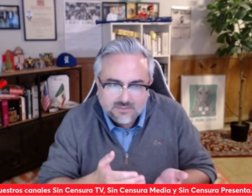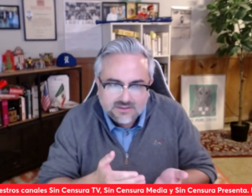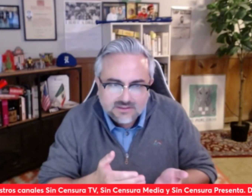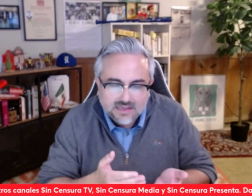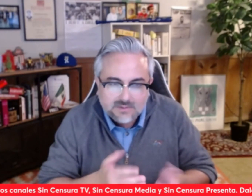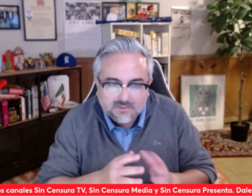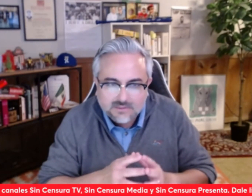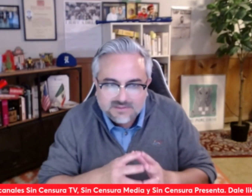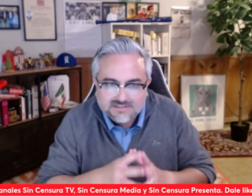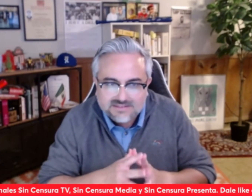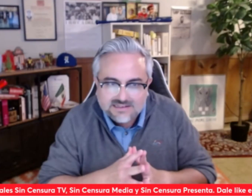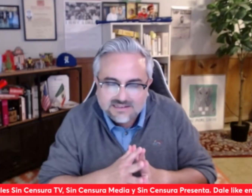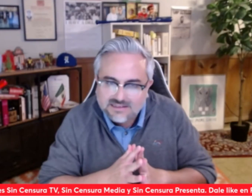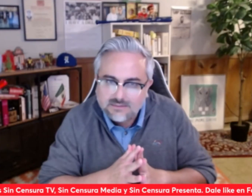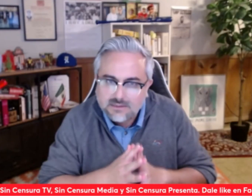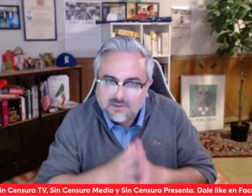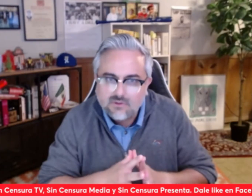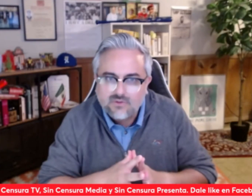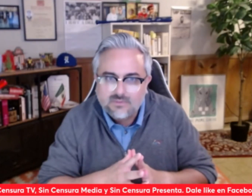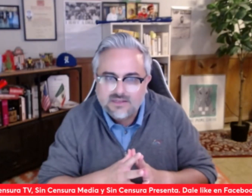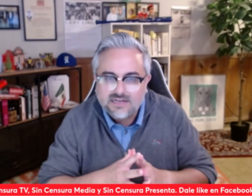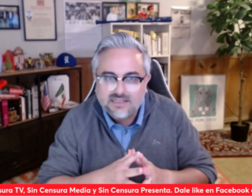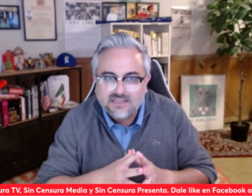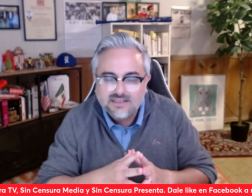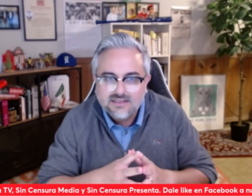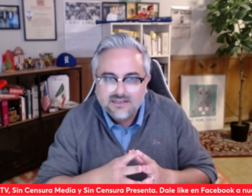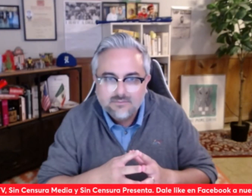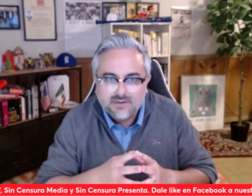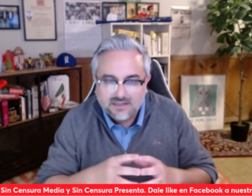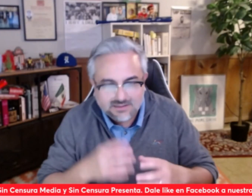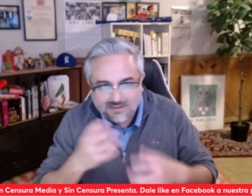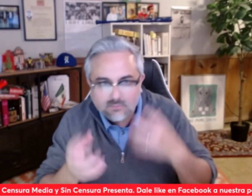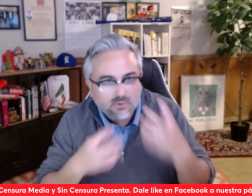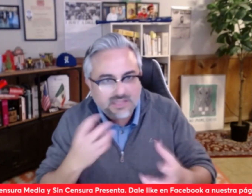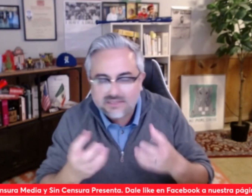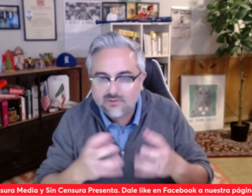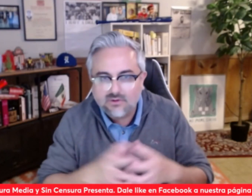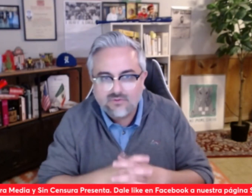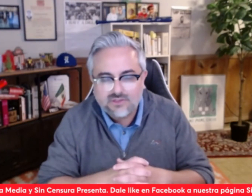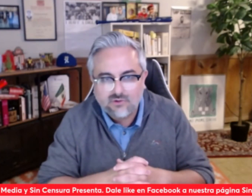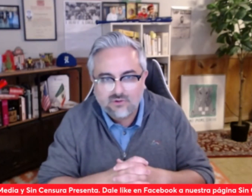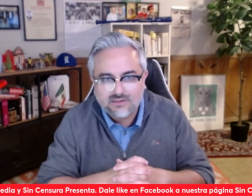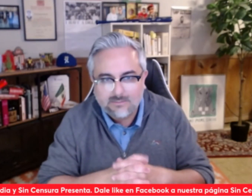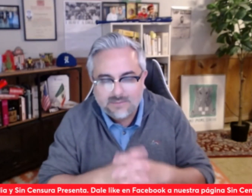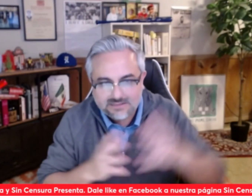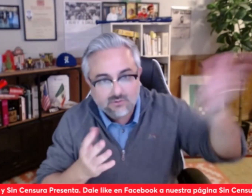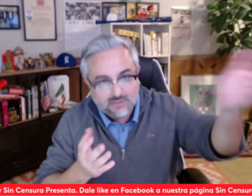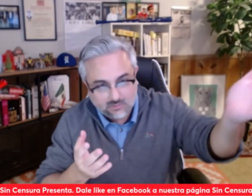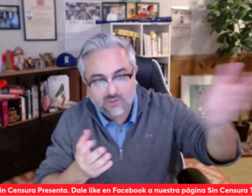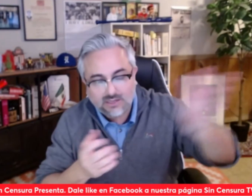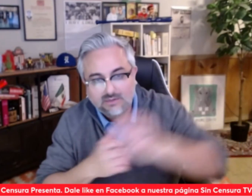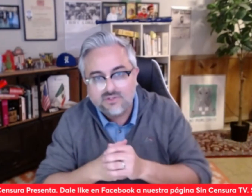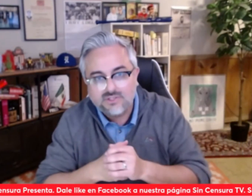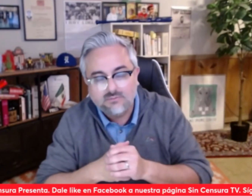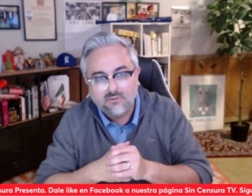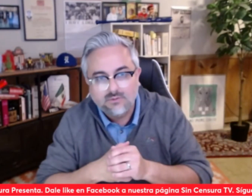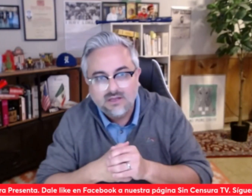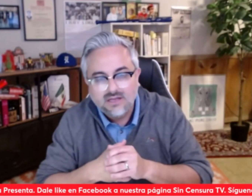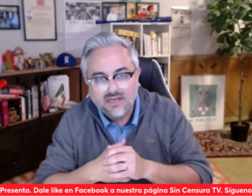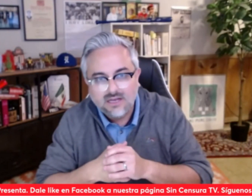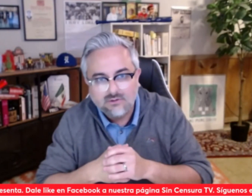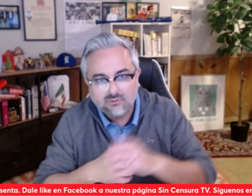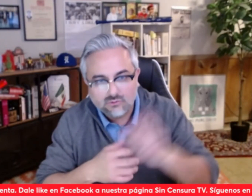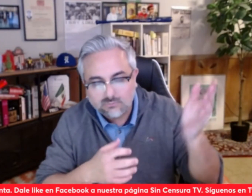lo tiene David? A ver, vamos a ver si es el que tiene mi amigo don David el Grande, para darle un poquitito de contexto a lo que le está planteando la doctora Claudia